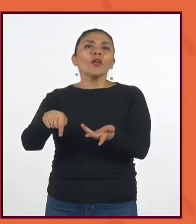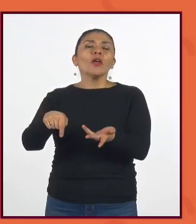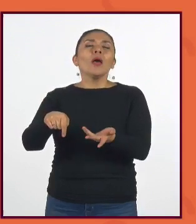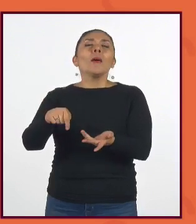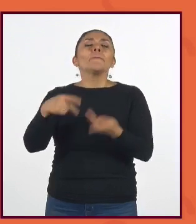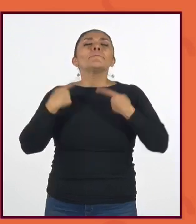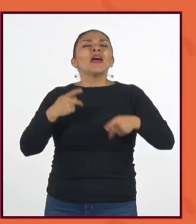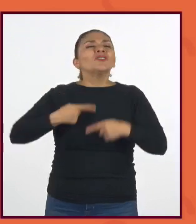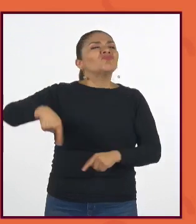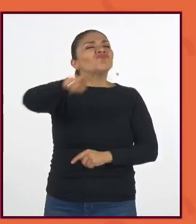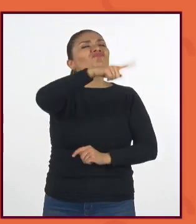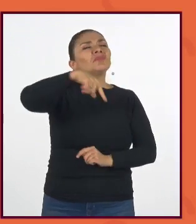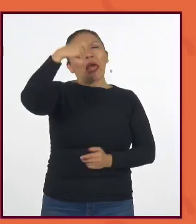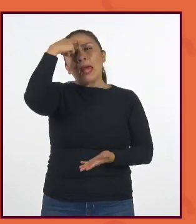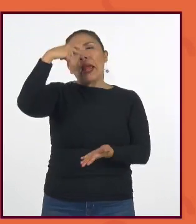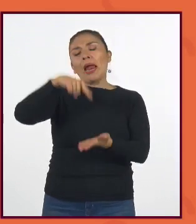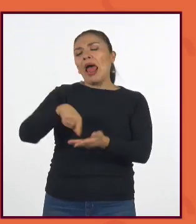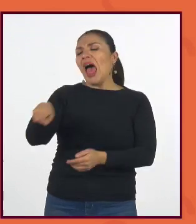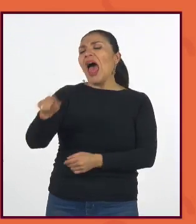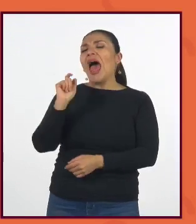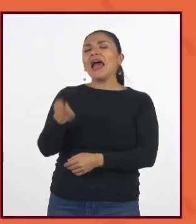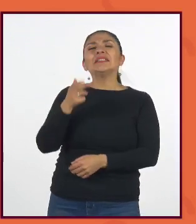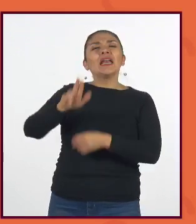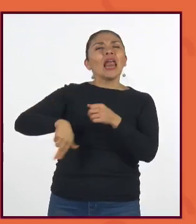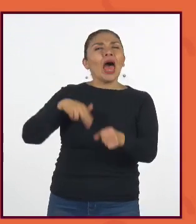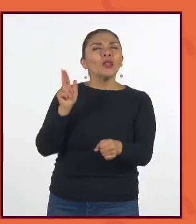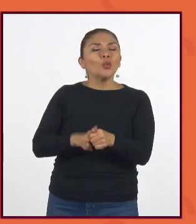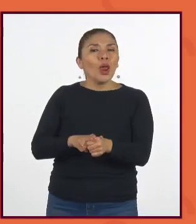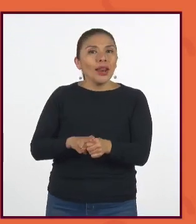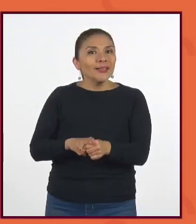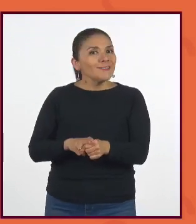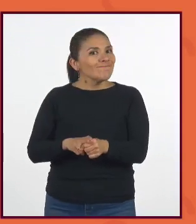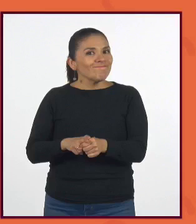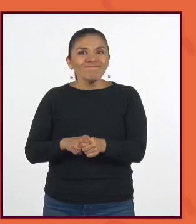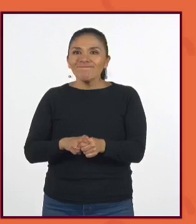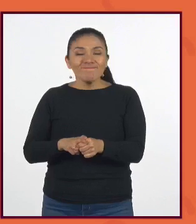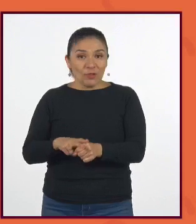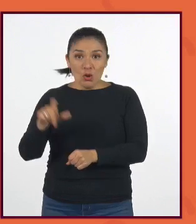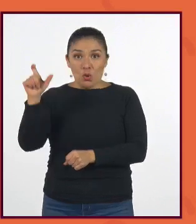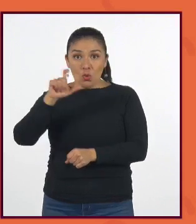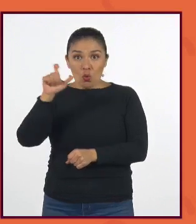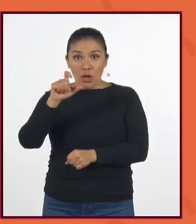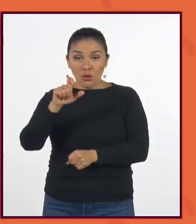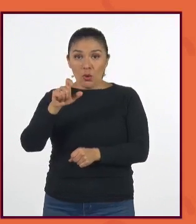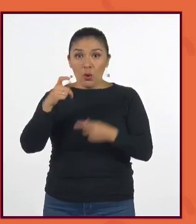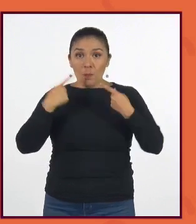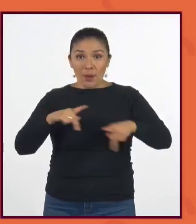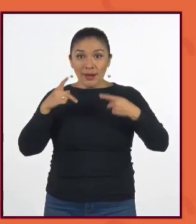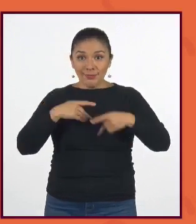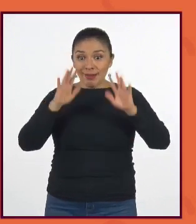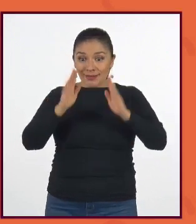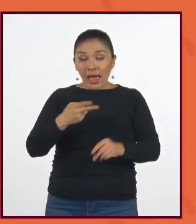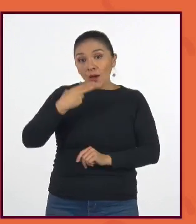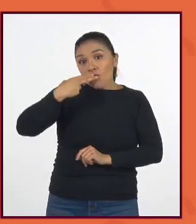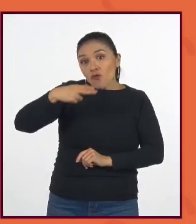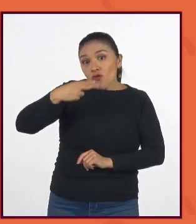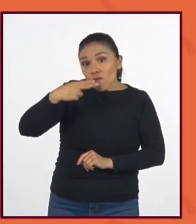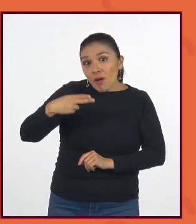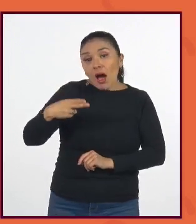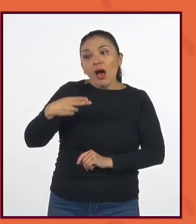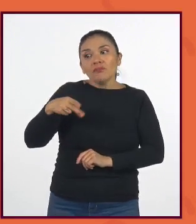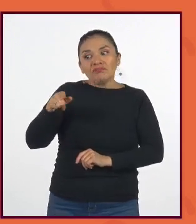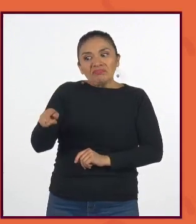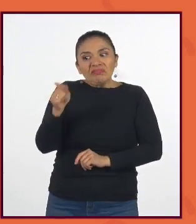creencia que es natural, ¿no? Pero en realidad, cuando llega al consumo, no sabemos también si está mezclada con otras